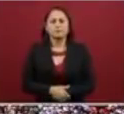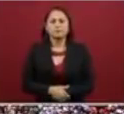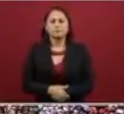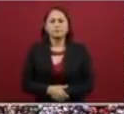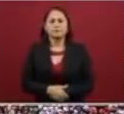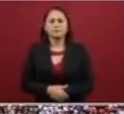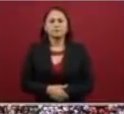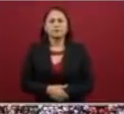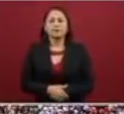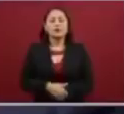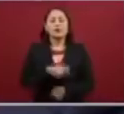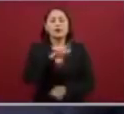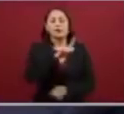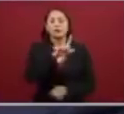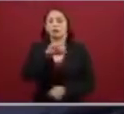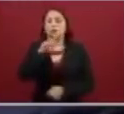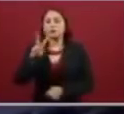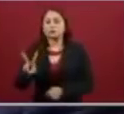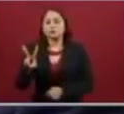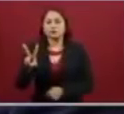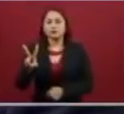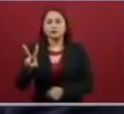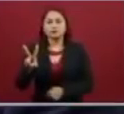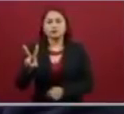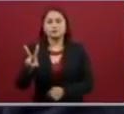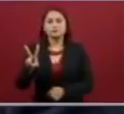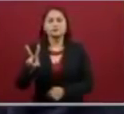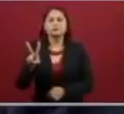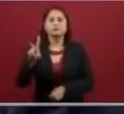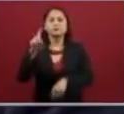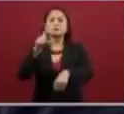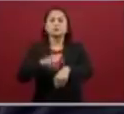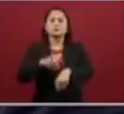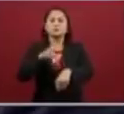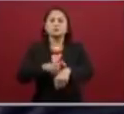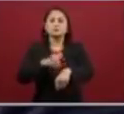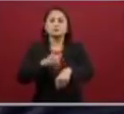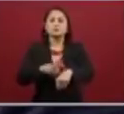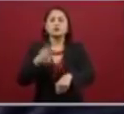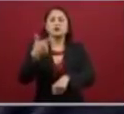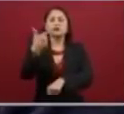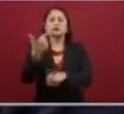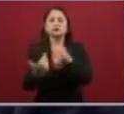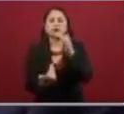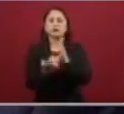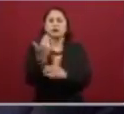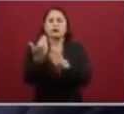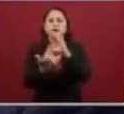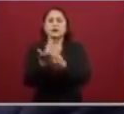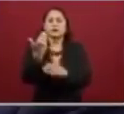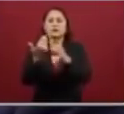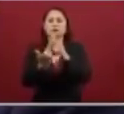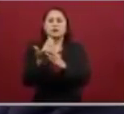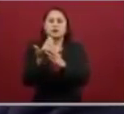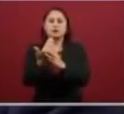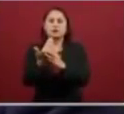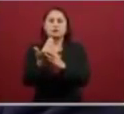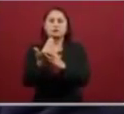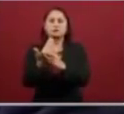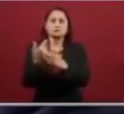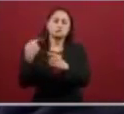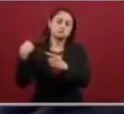De lunes a viernes, a las 7 de la mañana, hemos realizado hasta